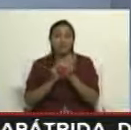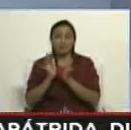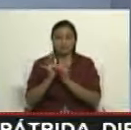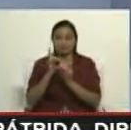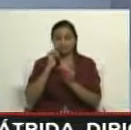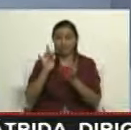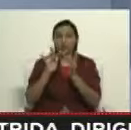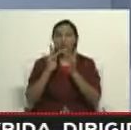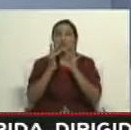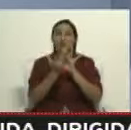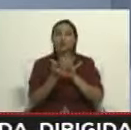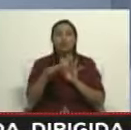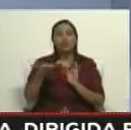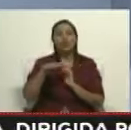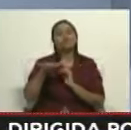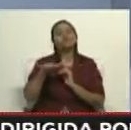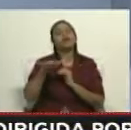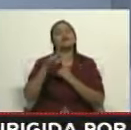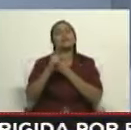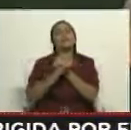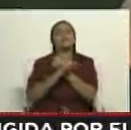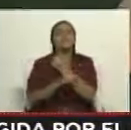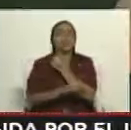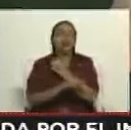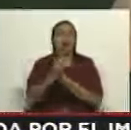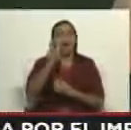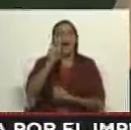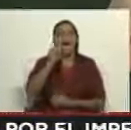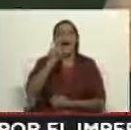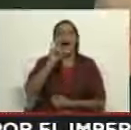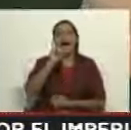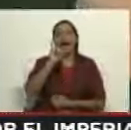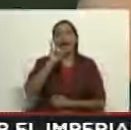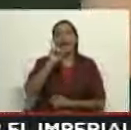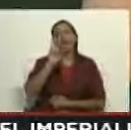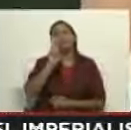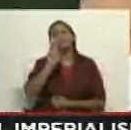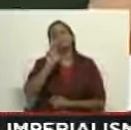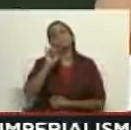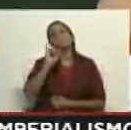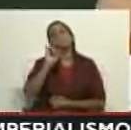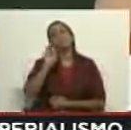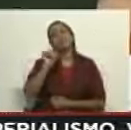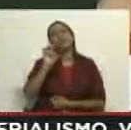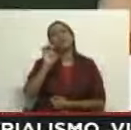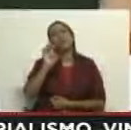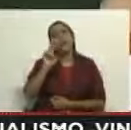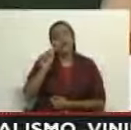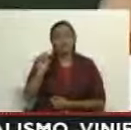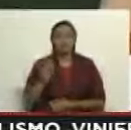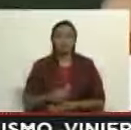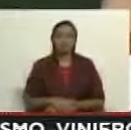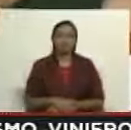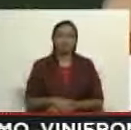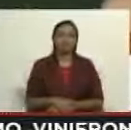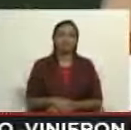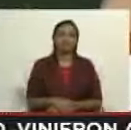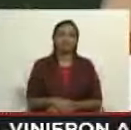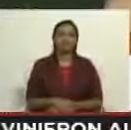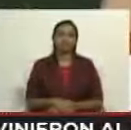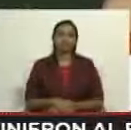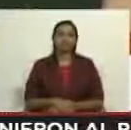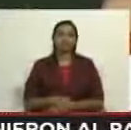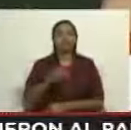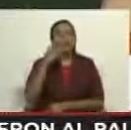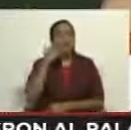inmediato al Parque Ali Primera. 13 de abril, a una mujer que nos hace sentir orgullosa a todas las